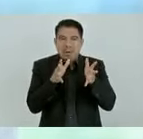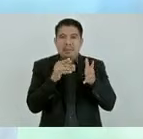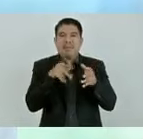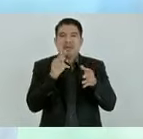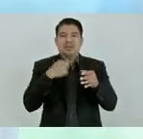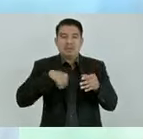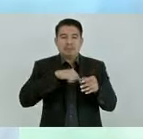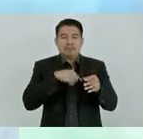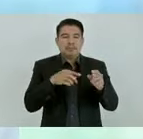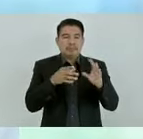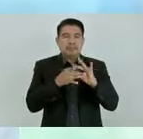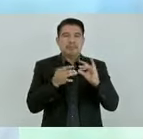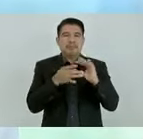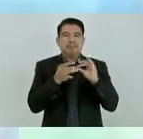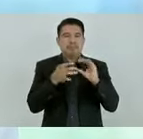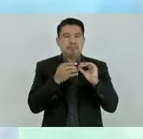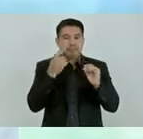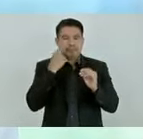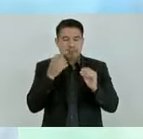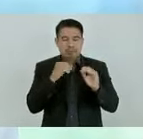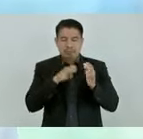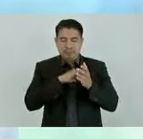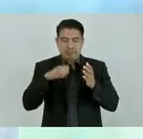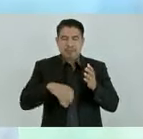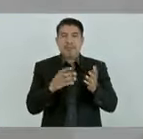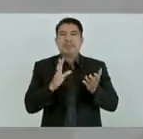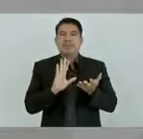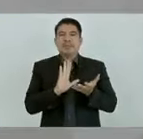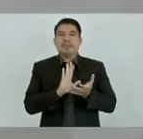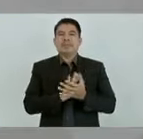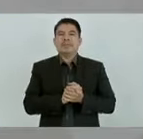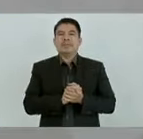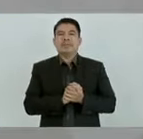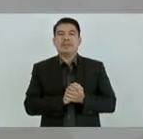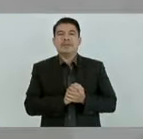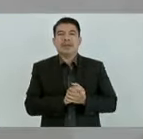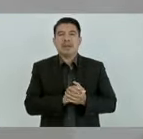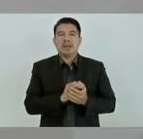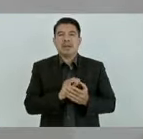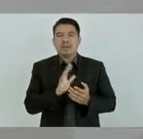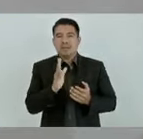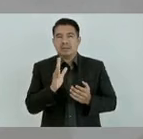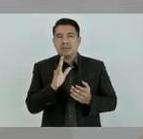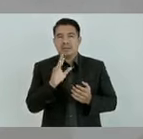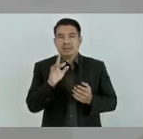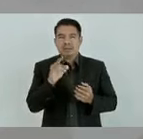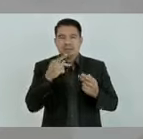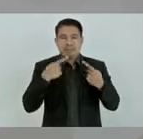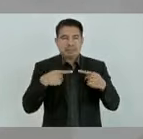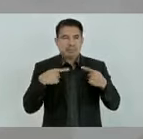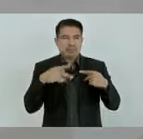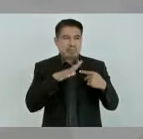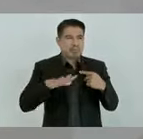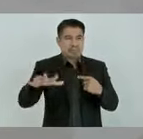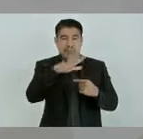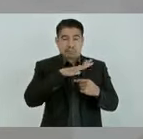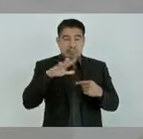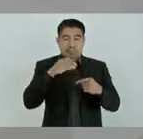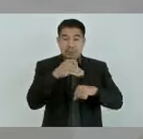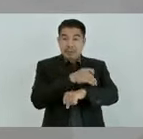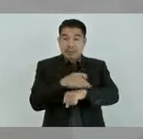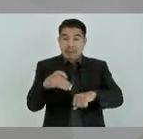puedo explicar de otra forma. Casi el 100% de las